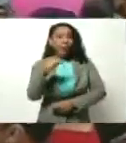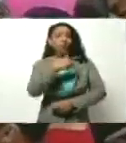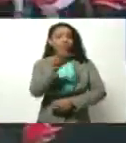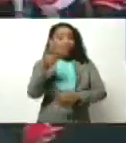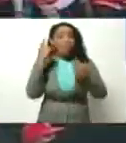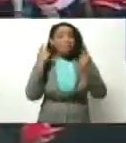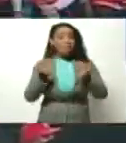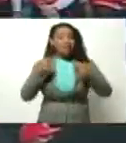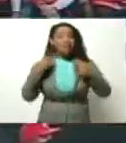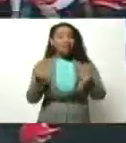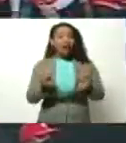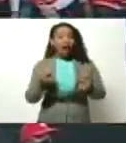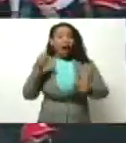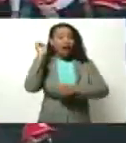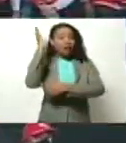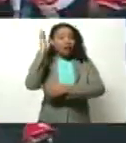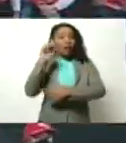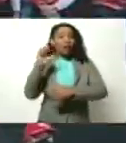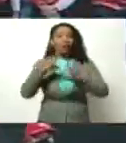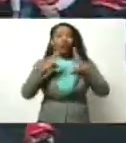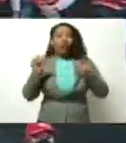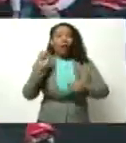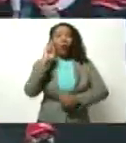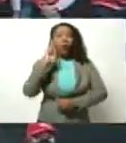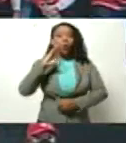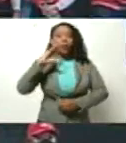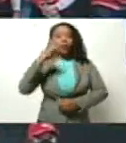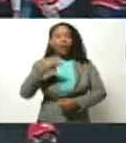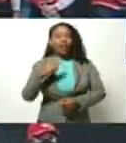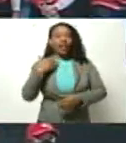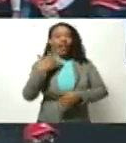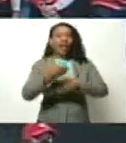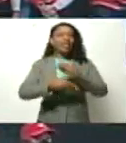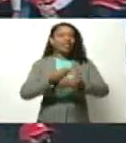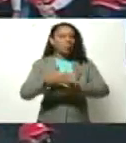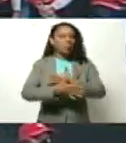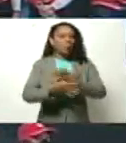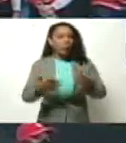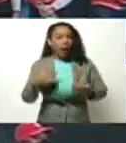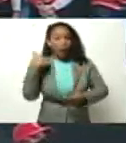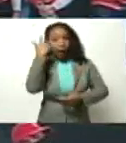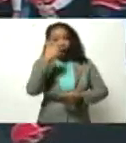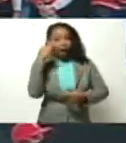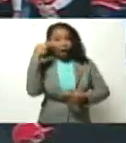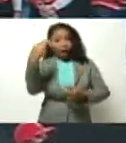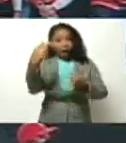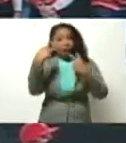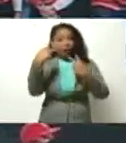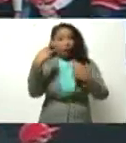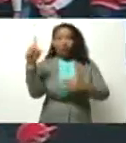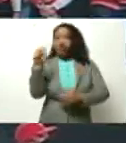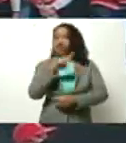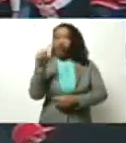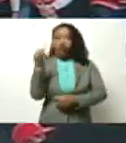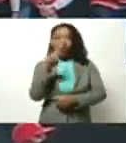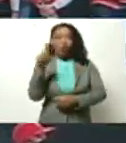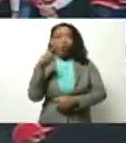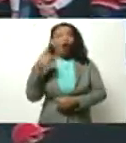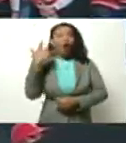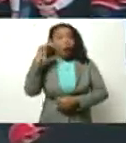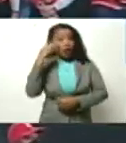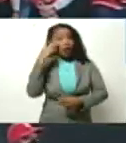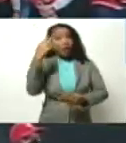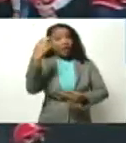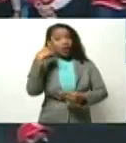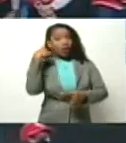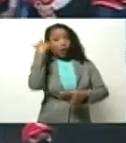pila asamblea en todas las vc Qué vamos a hacer vernos las caras No si nos tenemos que ver la cara